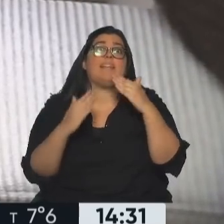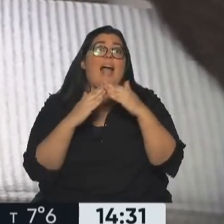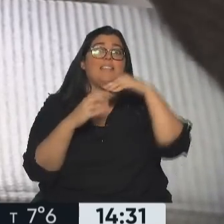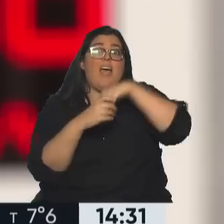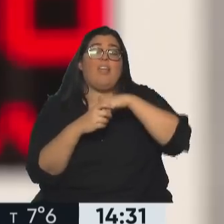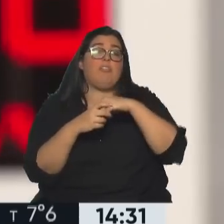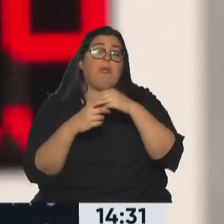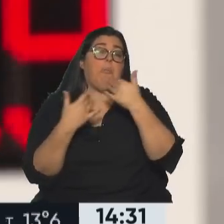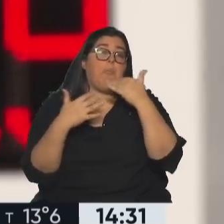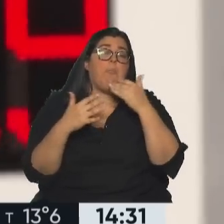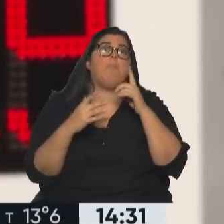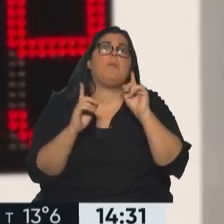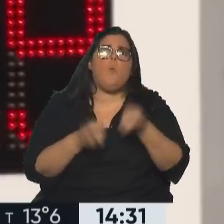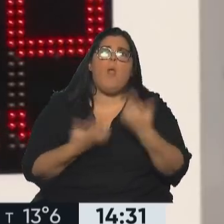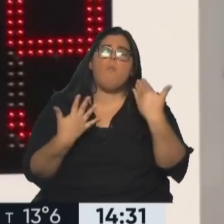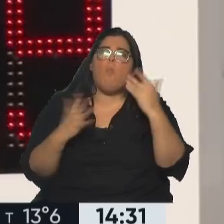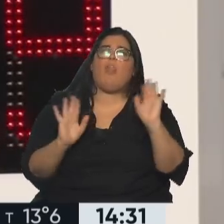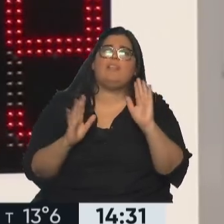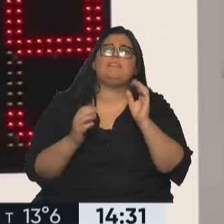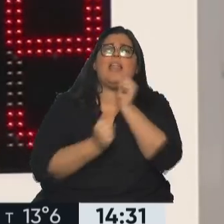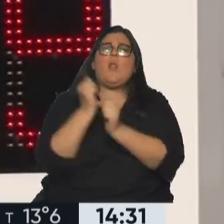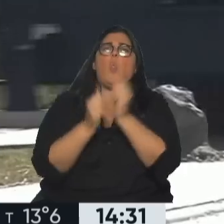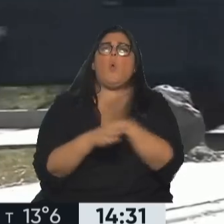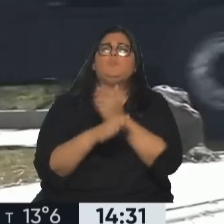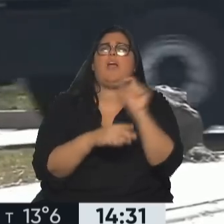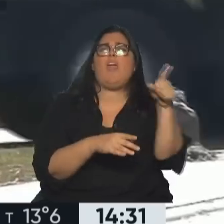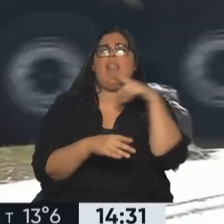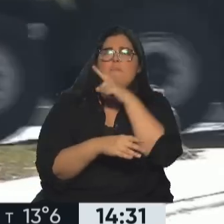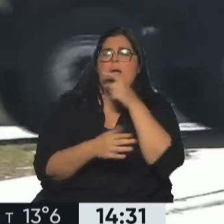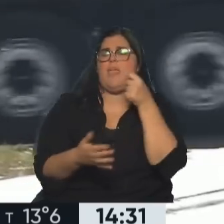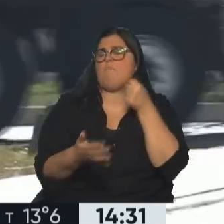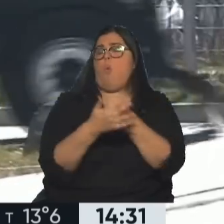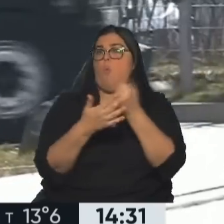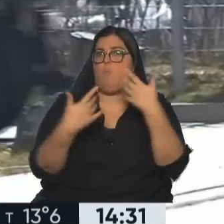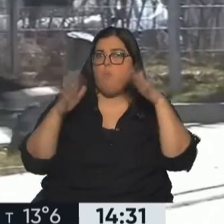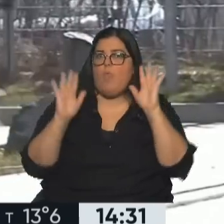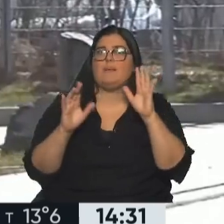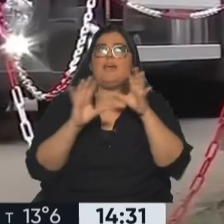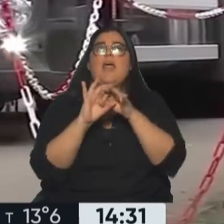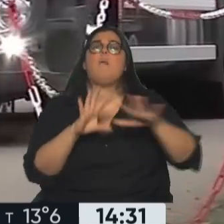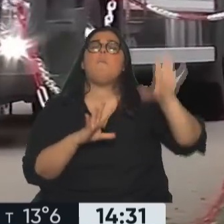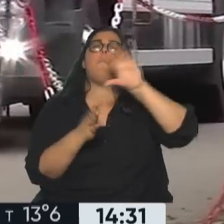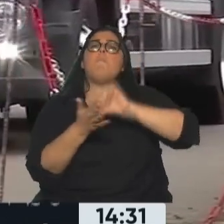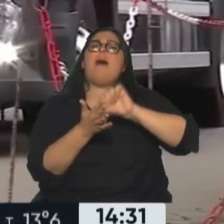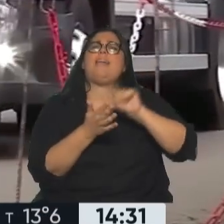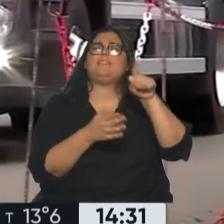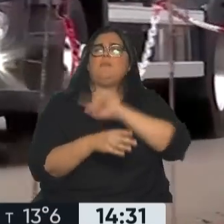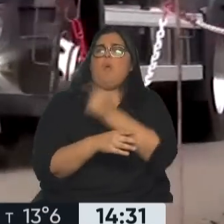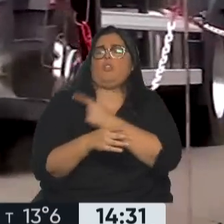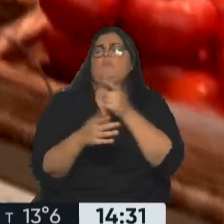domiciliario, tiene altas probabilidades de golpear a la industria alemana y a la de las principales potencias económicas de la Unión